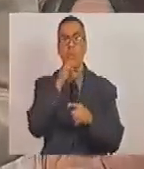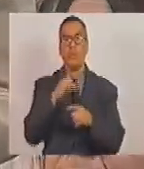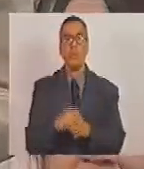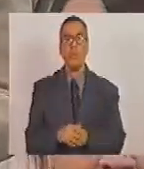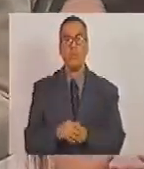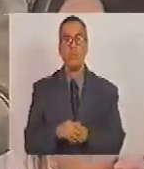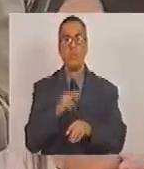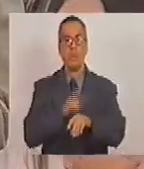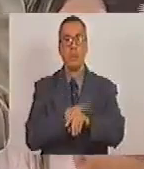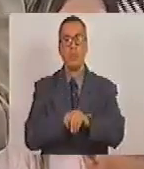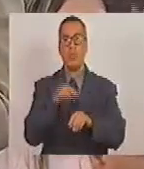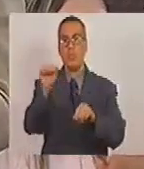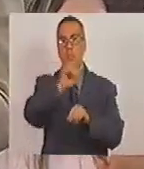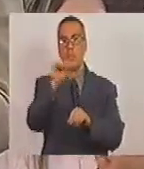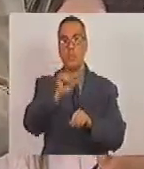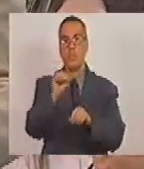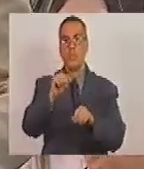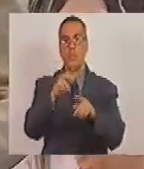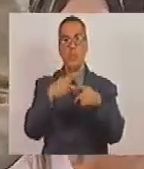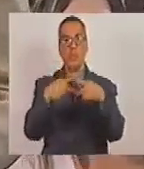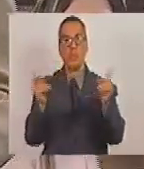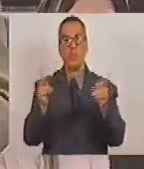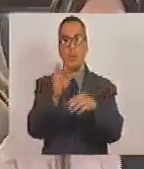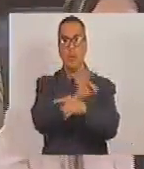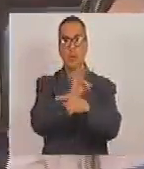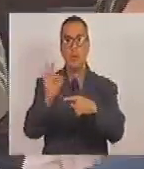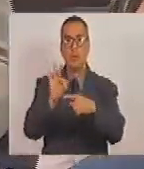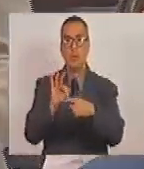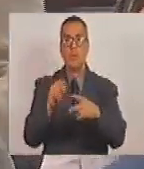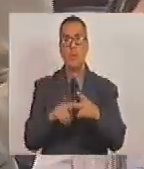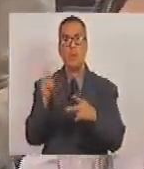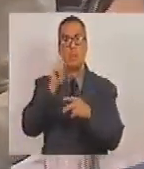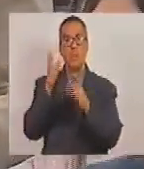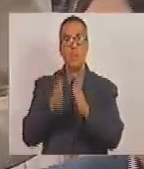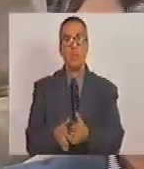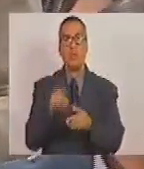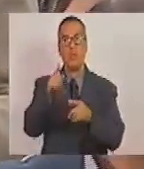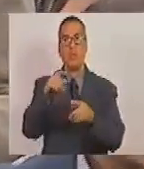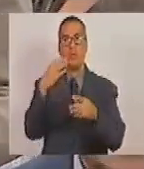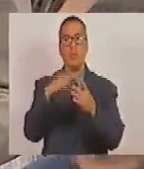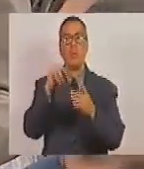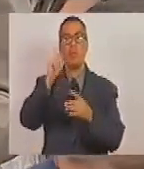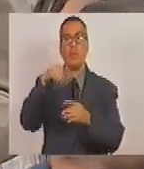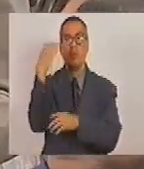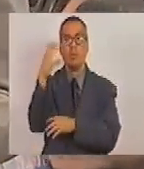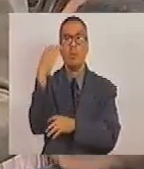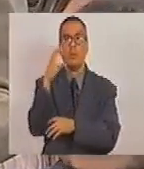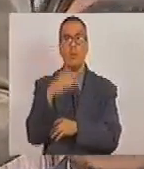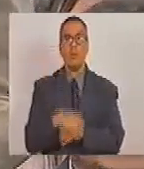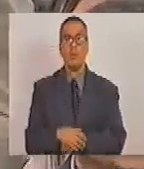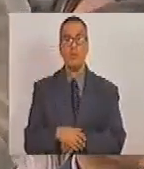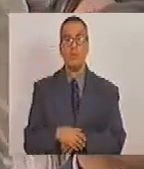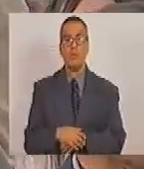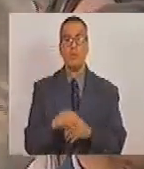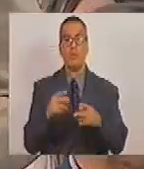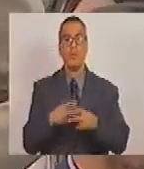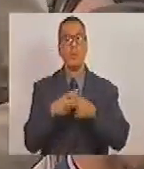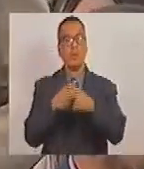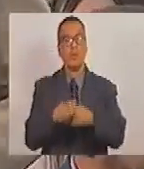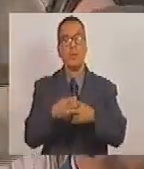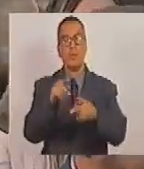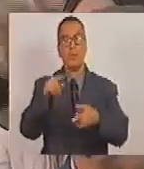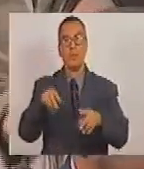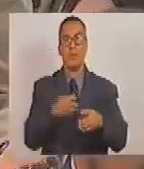la situación del transporte público fronterizo en las rutas venezolanas y colombianas, toda vez que los prestadores de